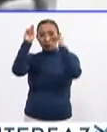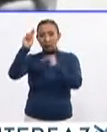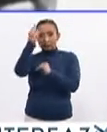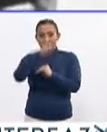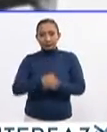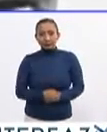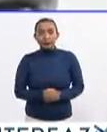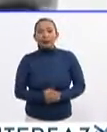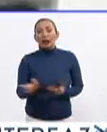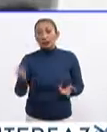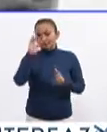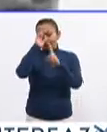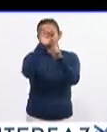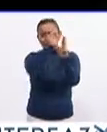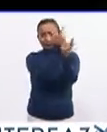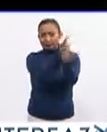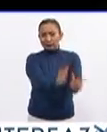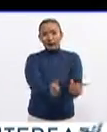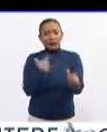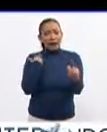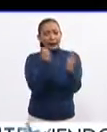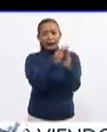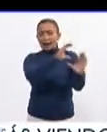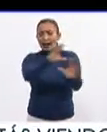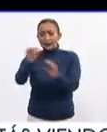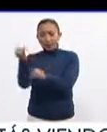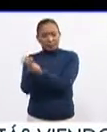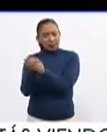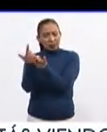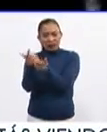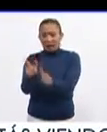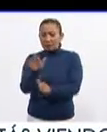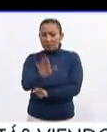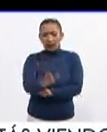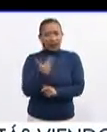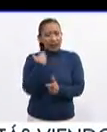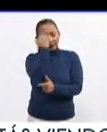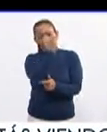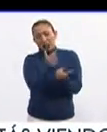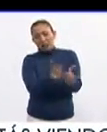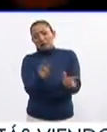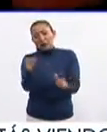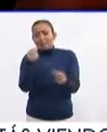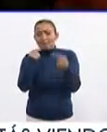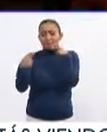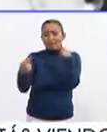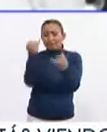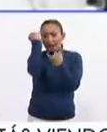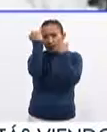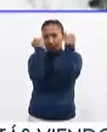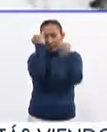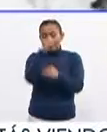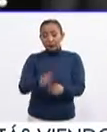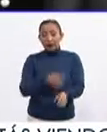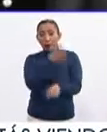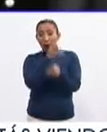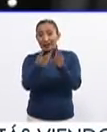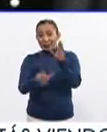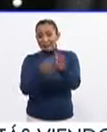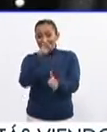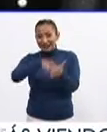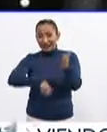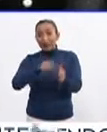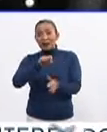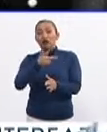superior. Se respetaba la libertad de cátedra, investigación, de libre examen y discusión de ideas. La cuarta reforma se